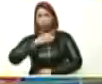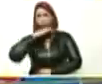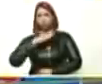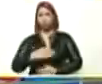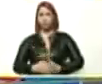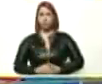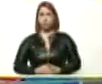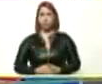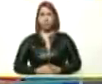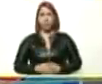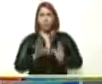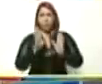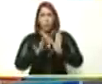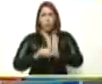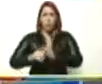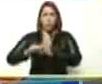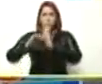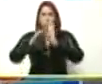corrupción,